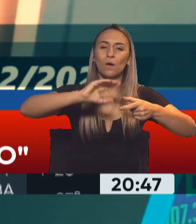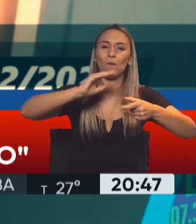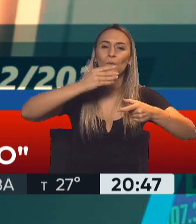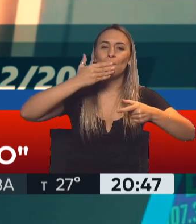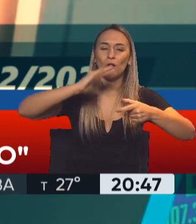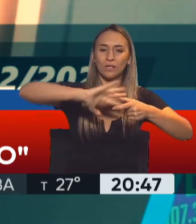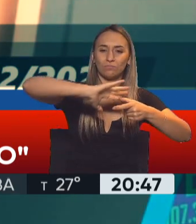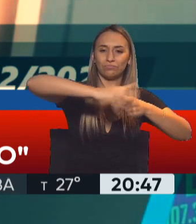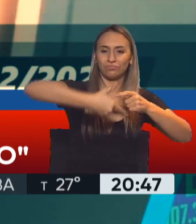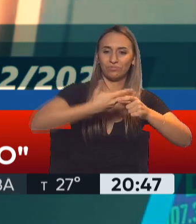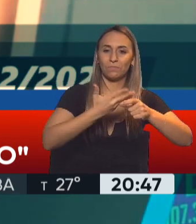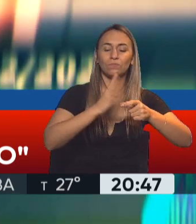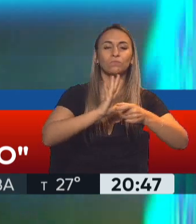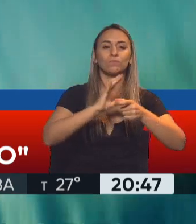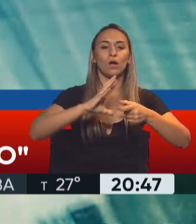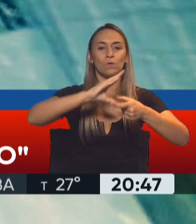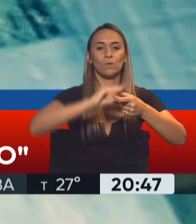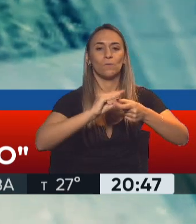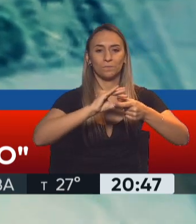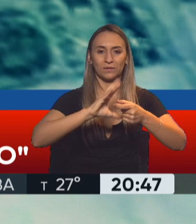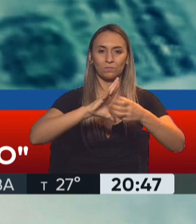cierra con calor al vacío